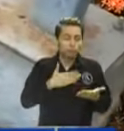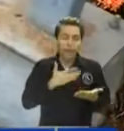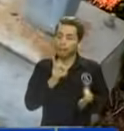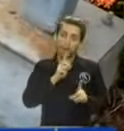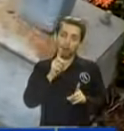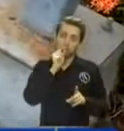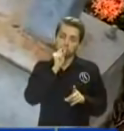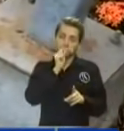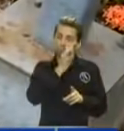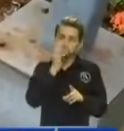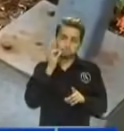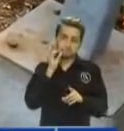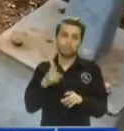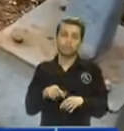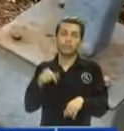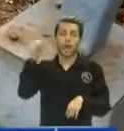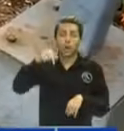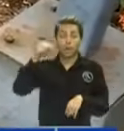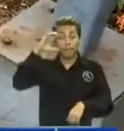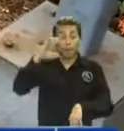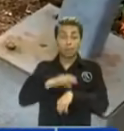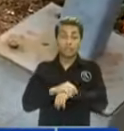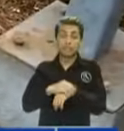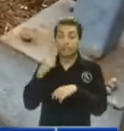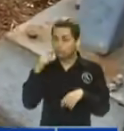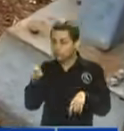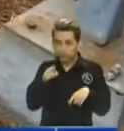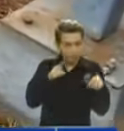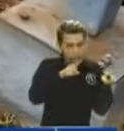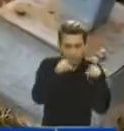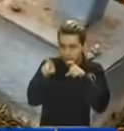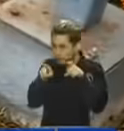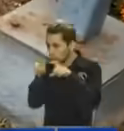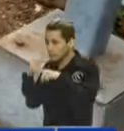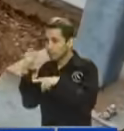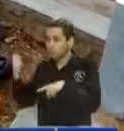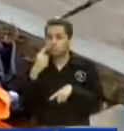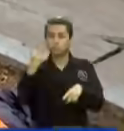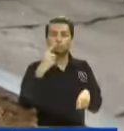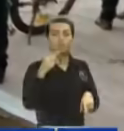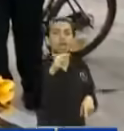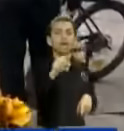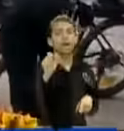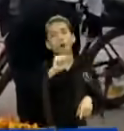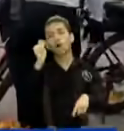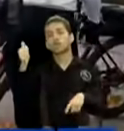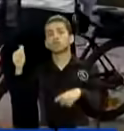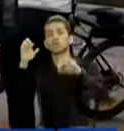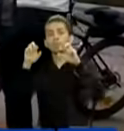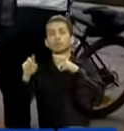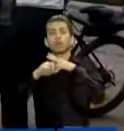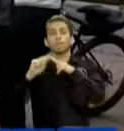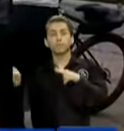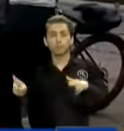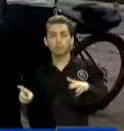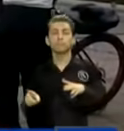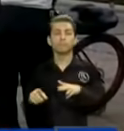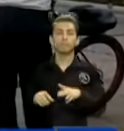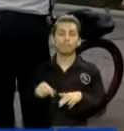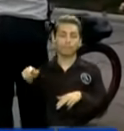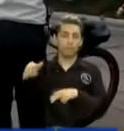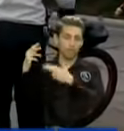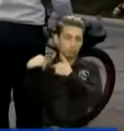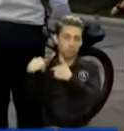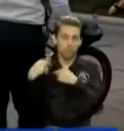policía mantiene operativos en el área en busca de los demás sujetos responsables. La misma que fue